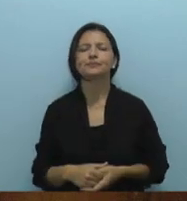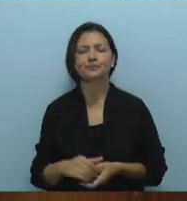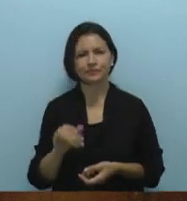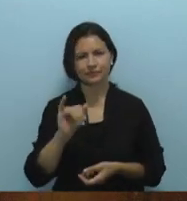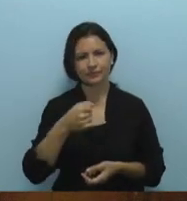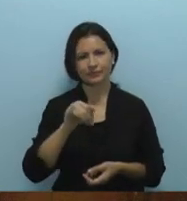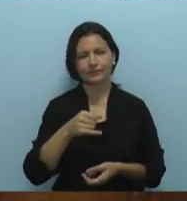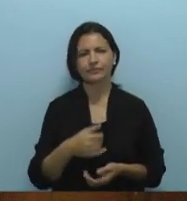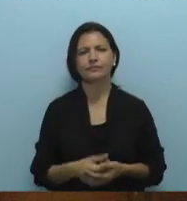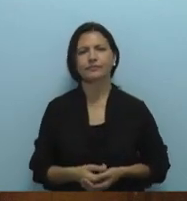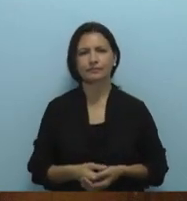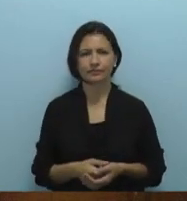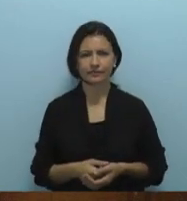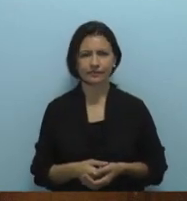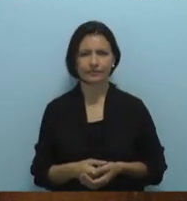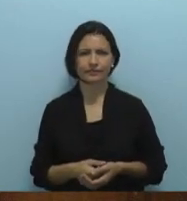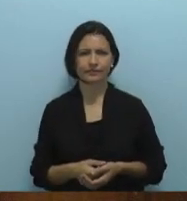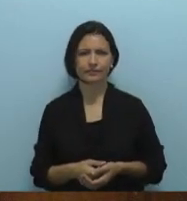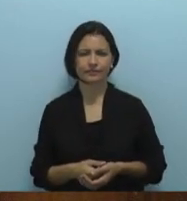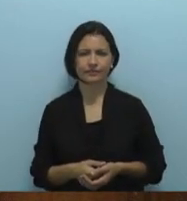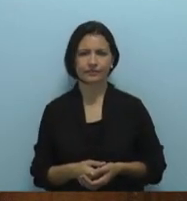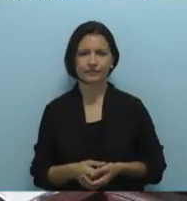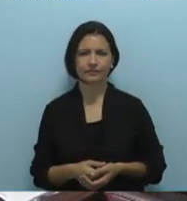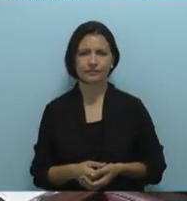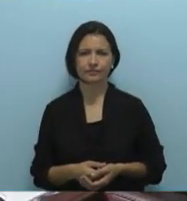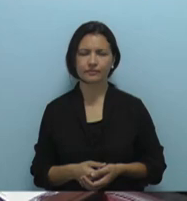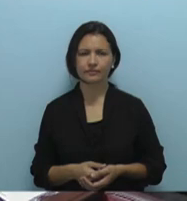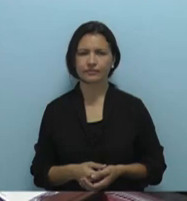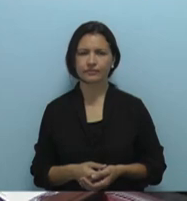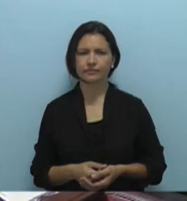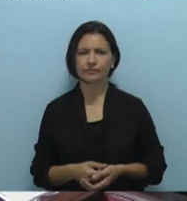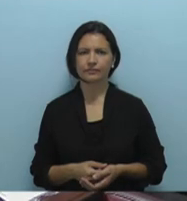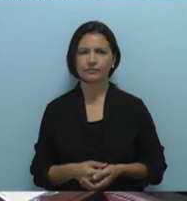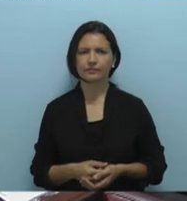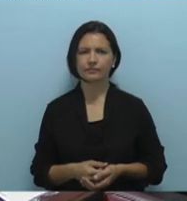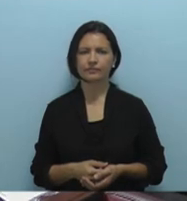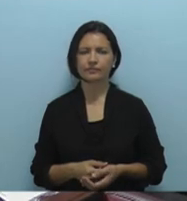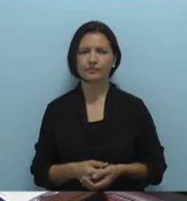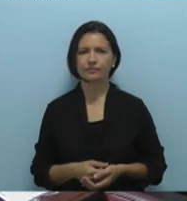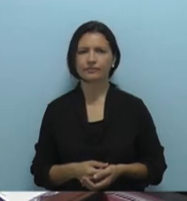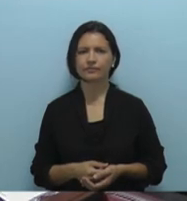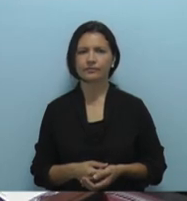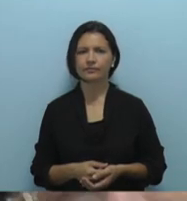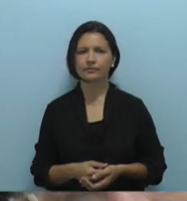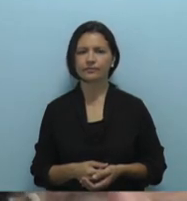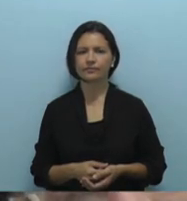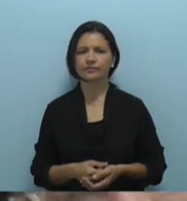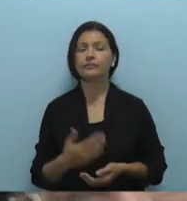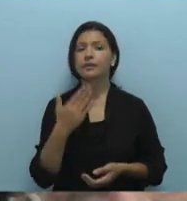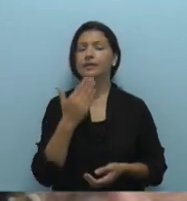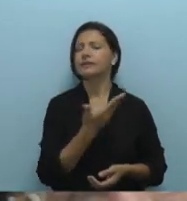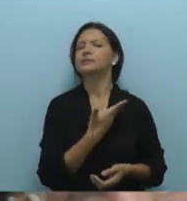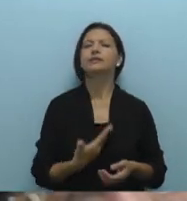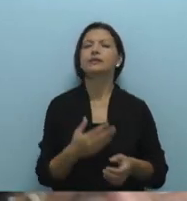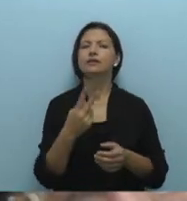aprobado. Tiene la palabra la diputada Verónica Barograf. Gracias, señora presidenta. Es dos declaraciones